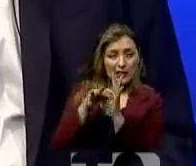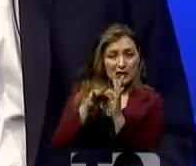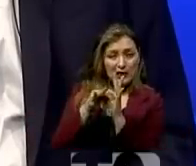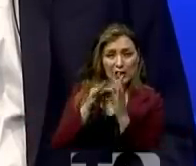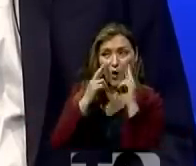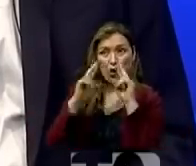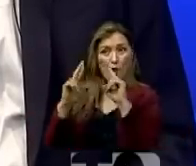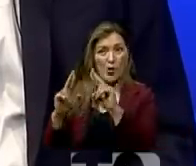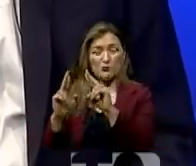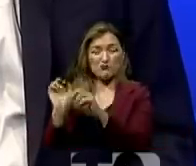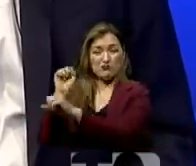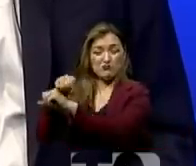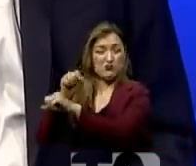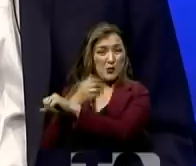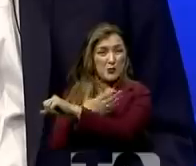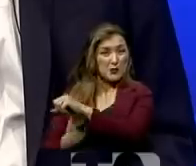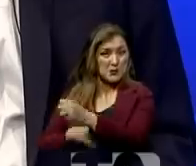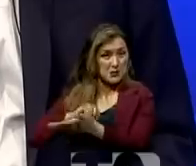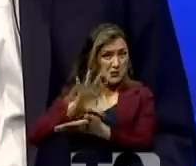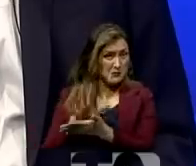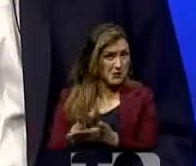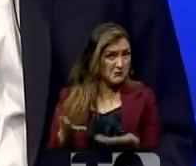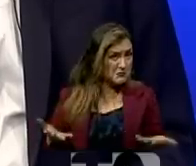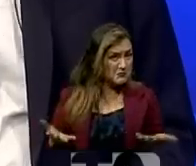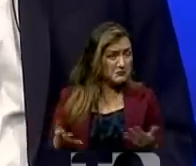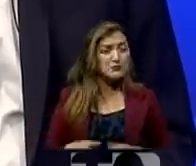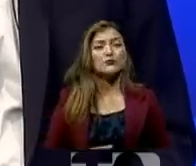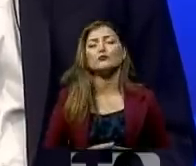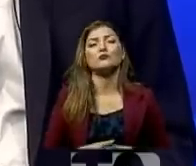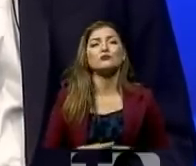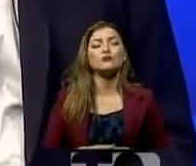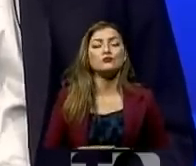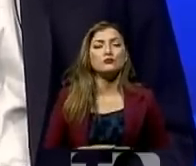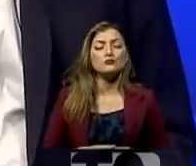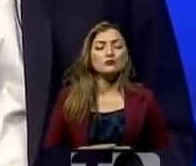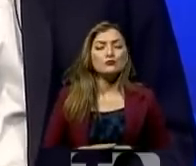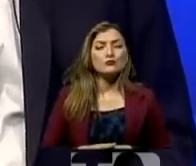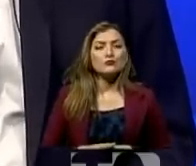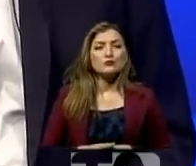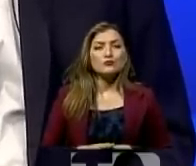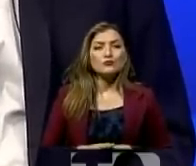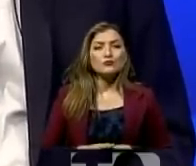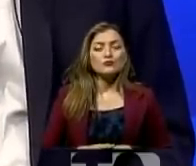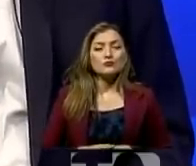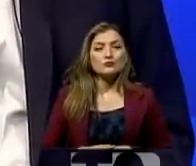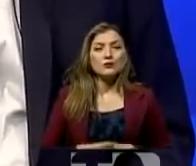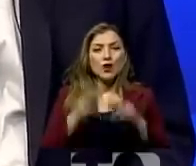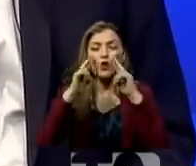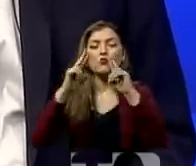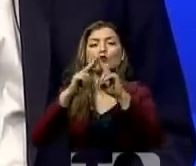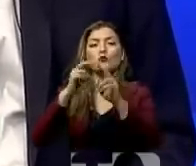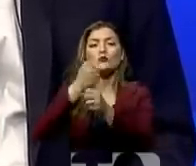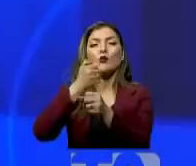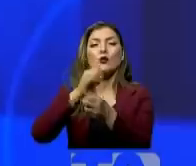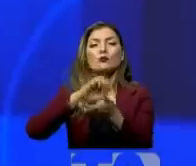virgilio saquisela como presidente de la asamblea nacional lo que reconocemos es la labor que tiene la asamblea nacional